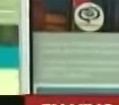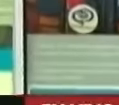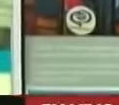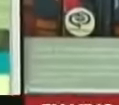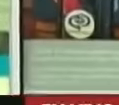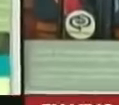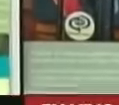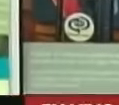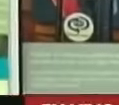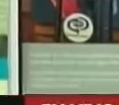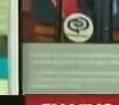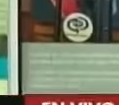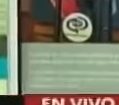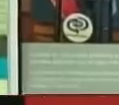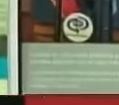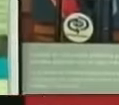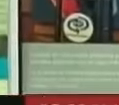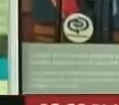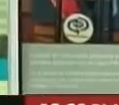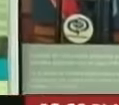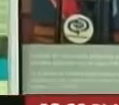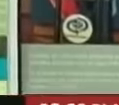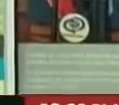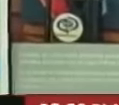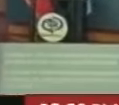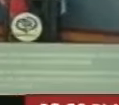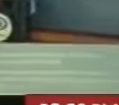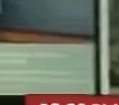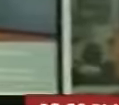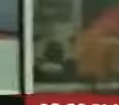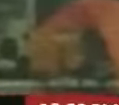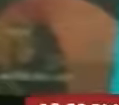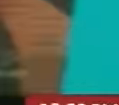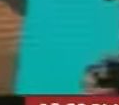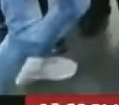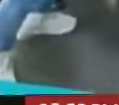Y ahora, con Maduro, más pueblo, adelante.